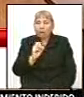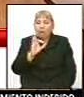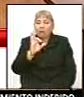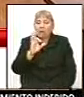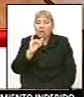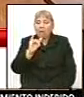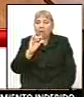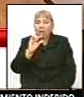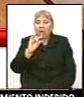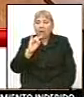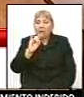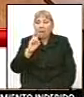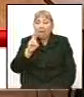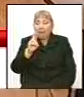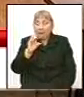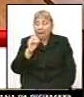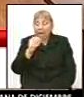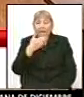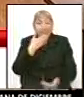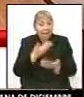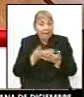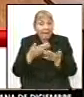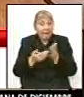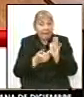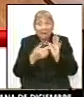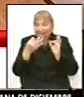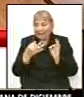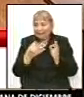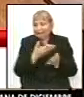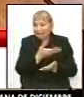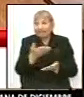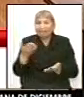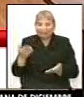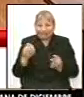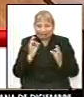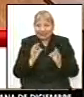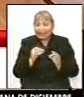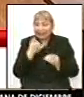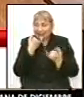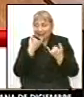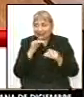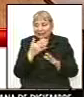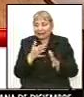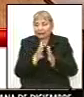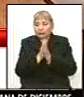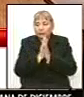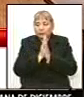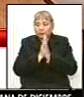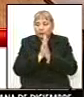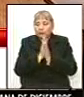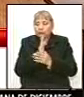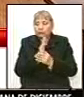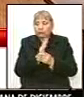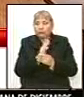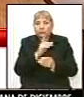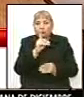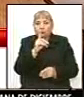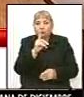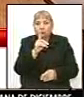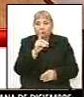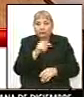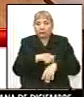E igualmente voy a llevar, estamos con el quórum correspondiente. Les informo que han pedido, siendo